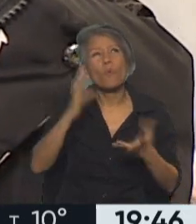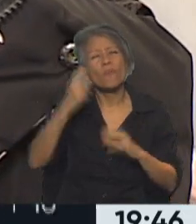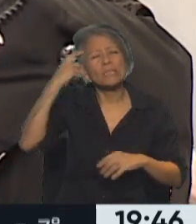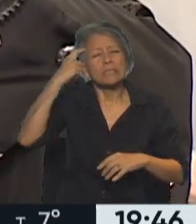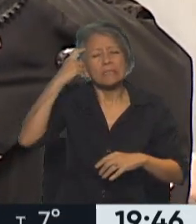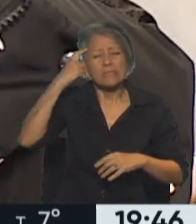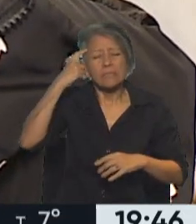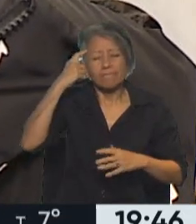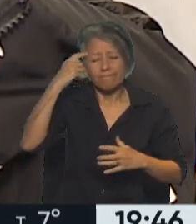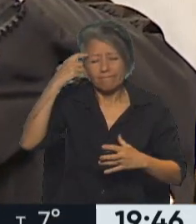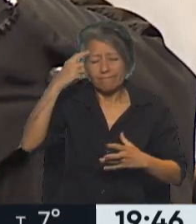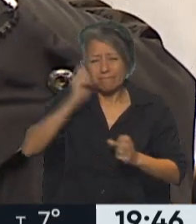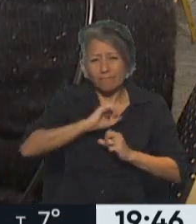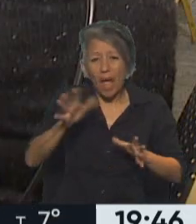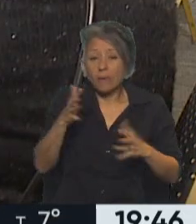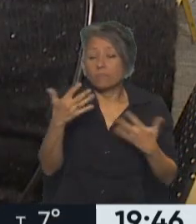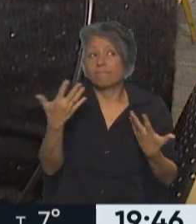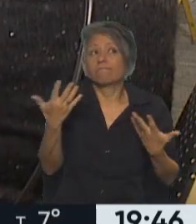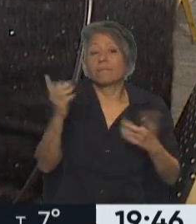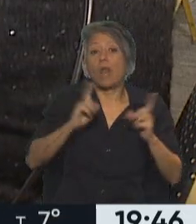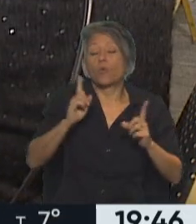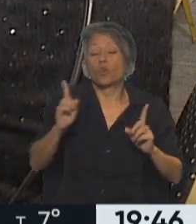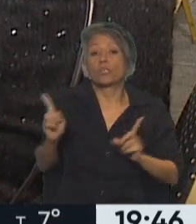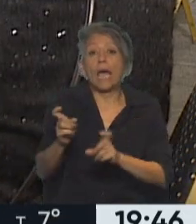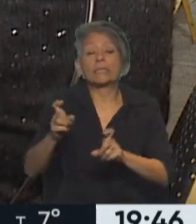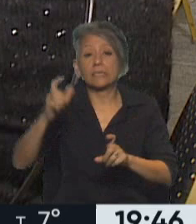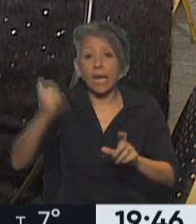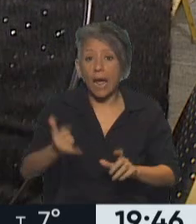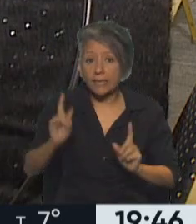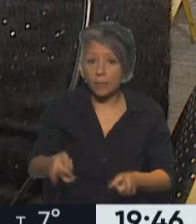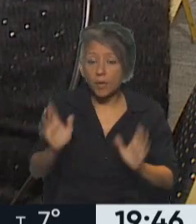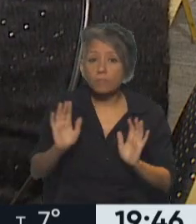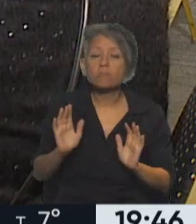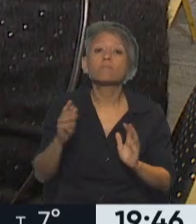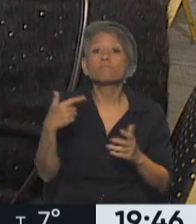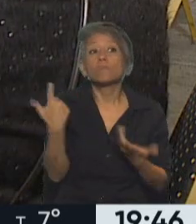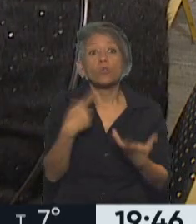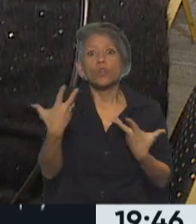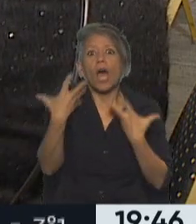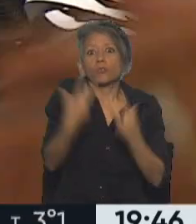psicosomáticamente o somáticamente a un cáncer. Y bueno, y esto es una de las ayudas que podemos dar, ¿no?